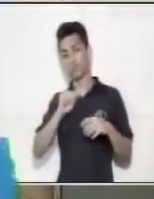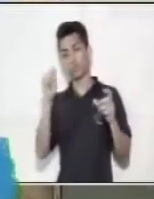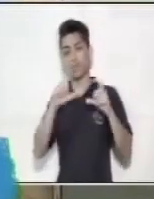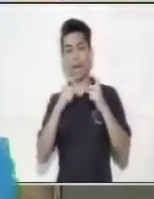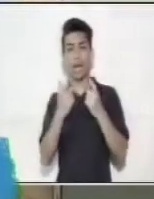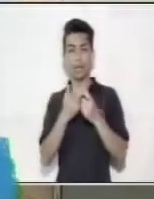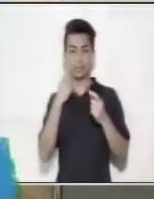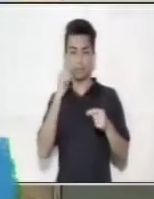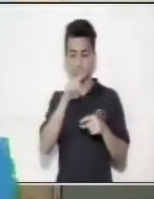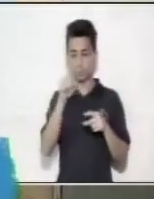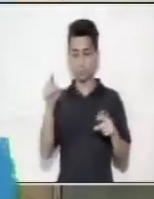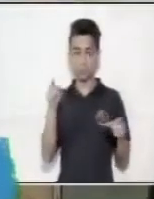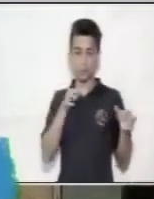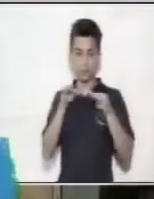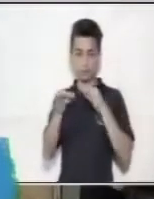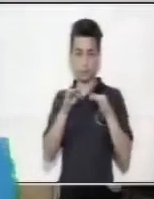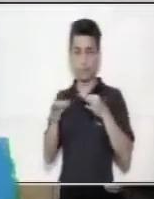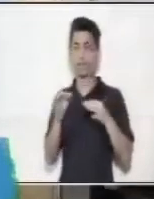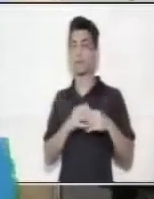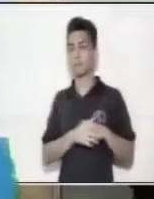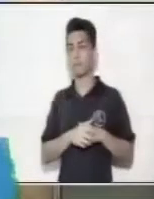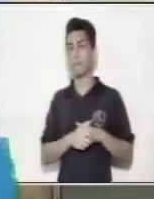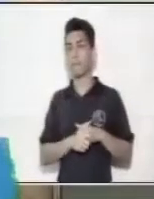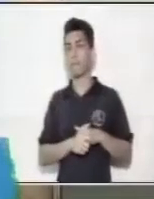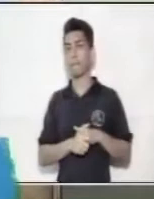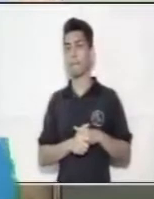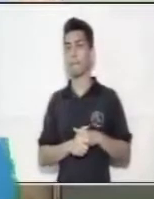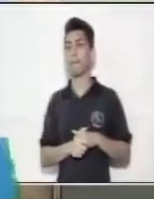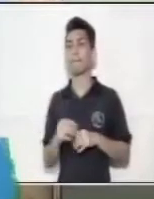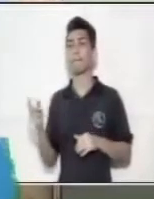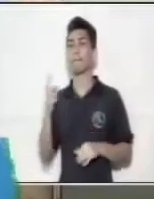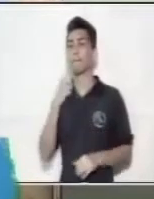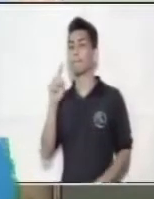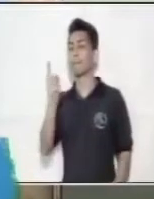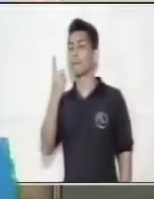esa breve explicación. Tenemos la primera persona.